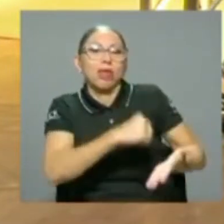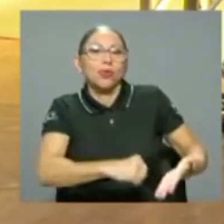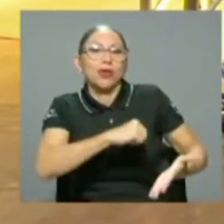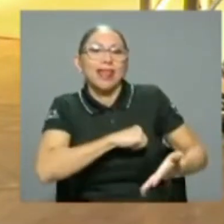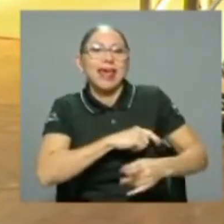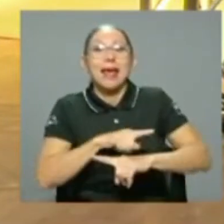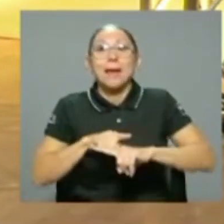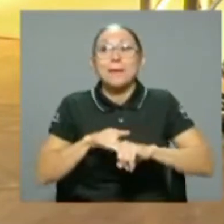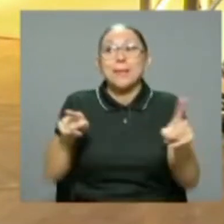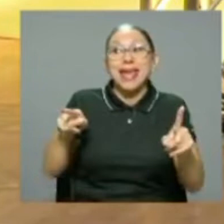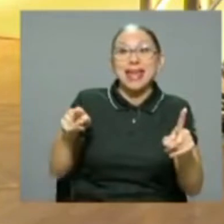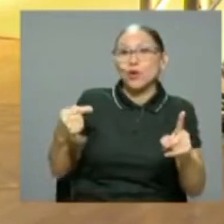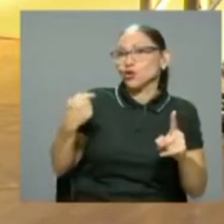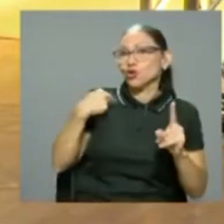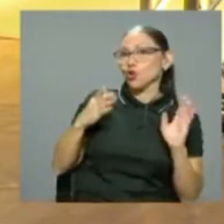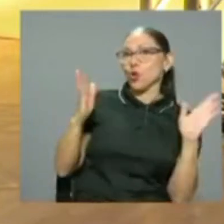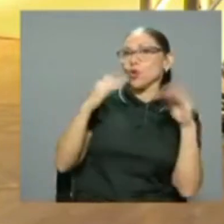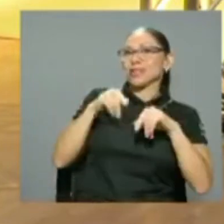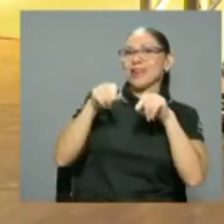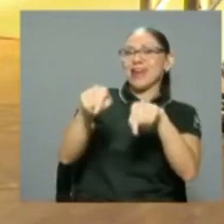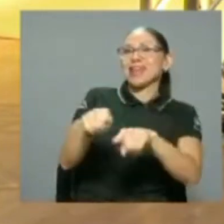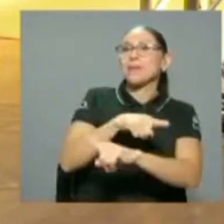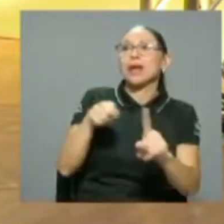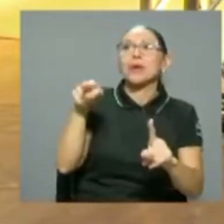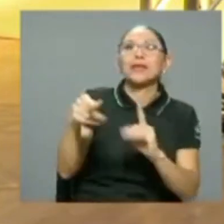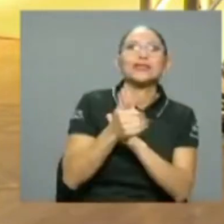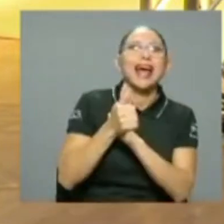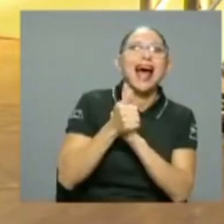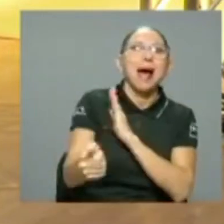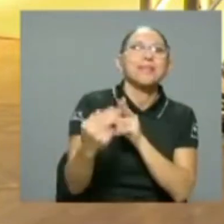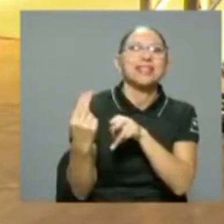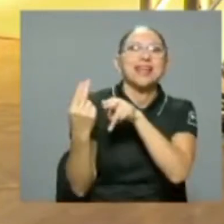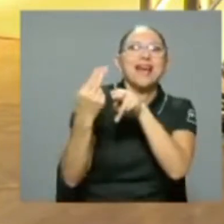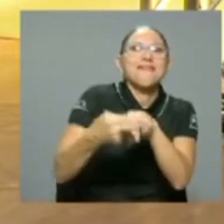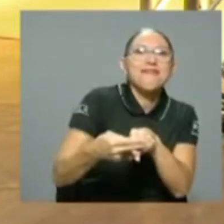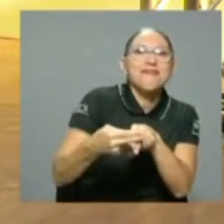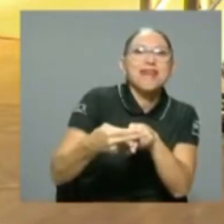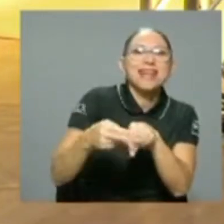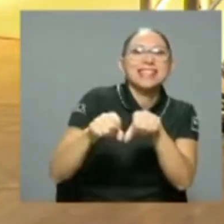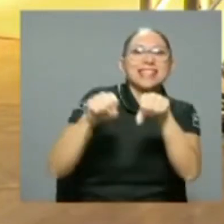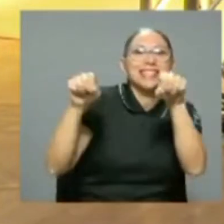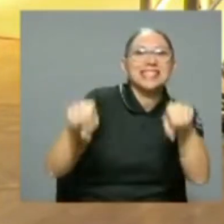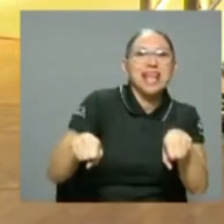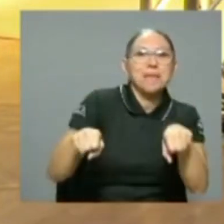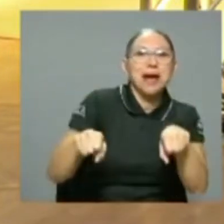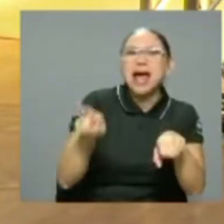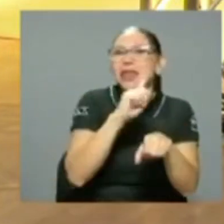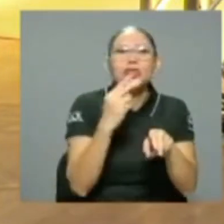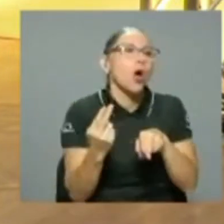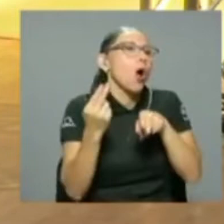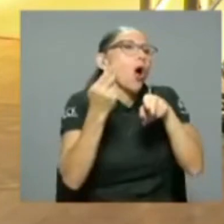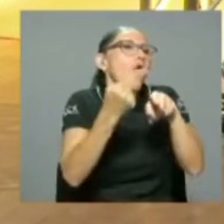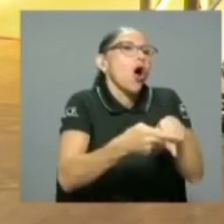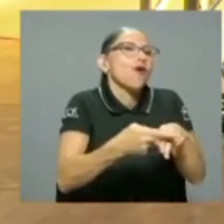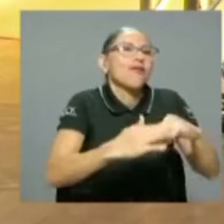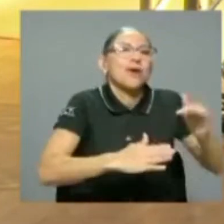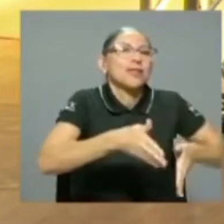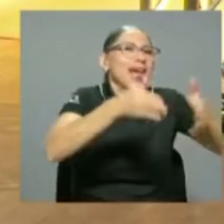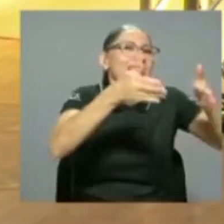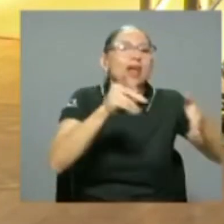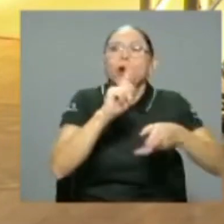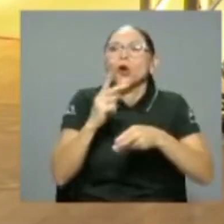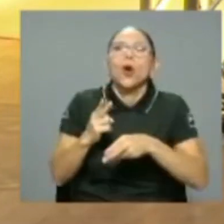muy hábiles al ponerle sistema. No le pusieron facultad ni escuela de estudios graduados, sistema de estudios de